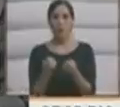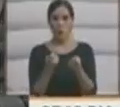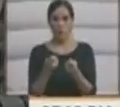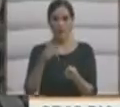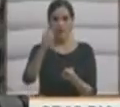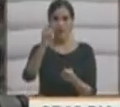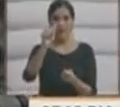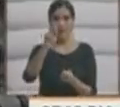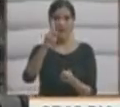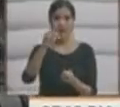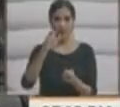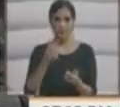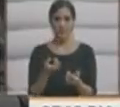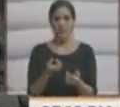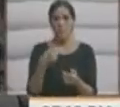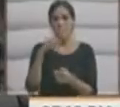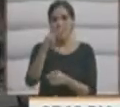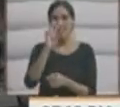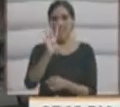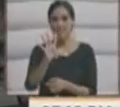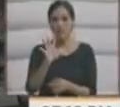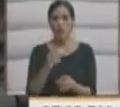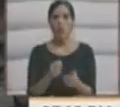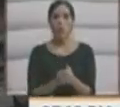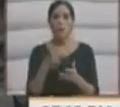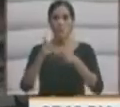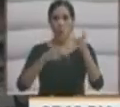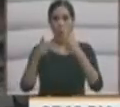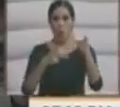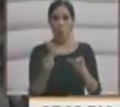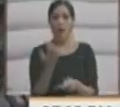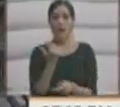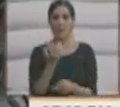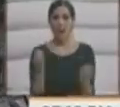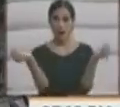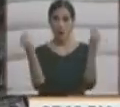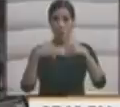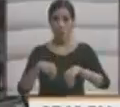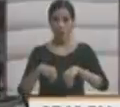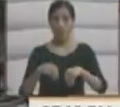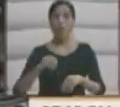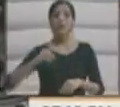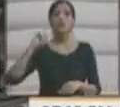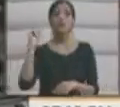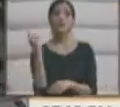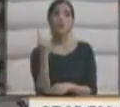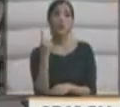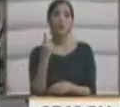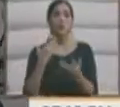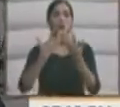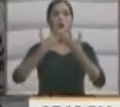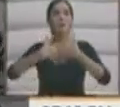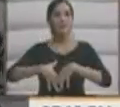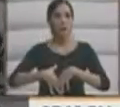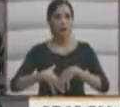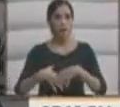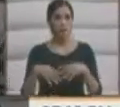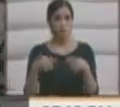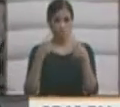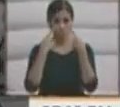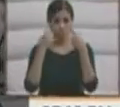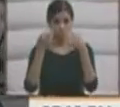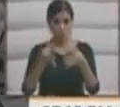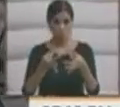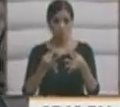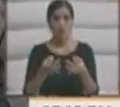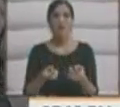precisamente que de los 25 rubros alimenticios acordados, solo los empresarios, escuchen bien esto, de la